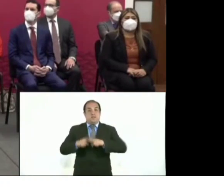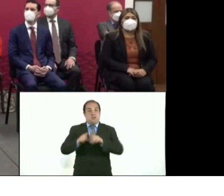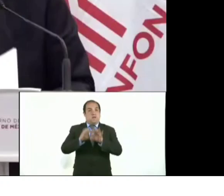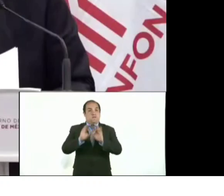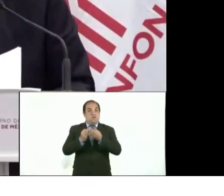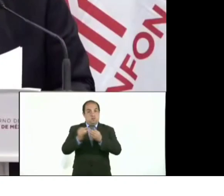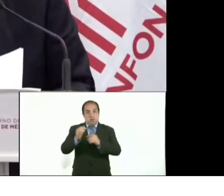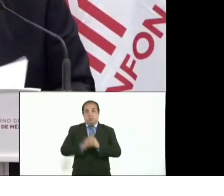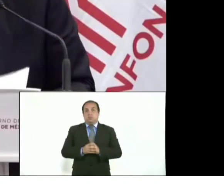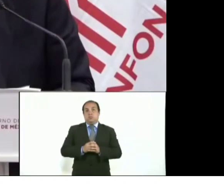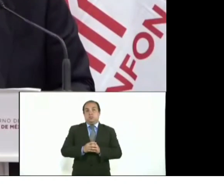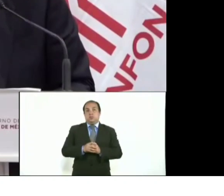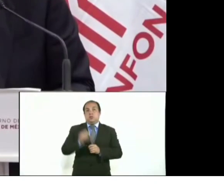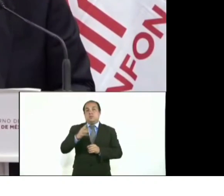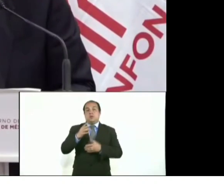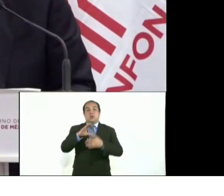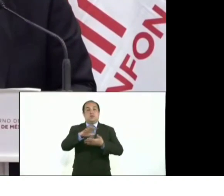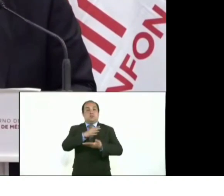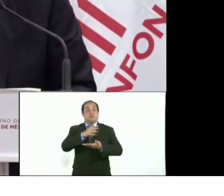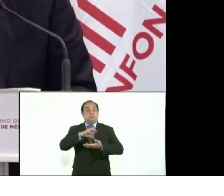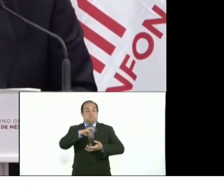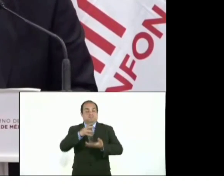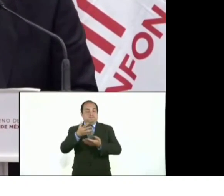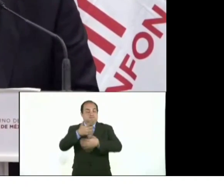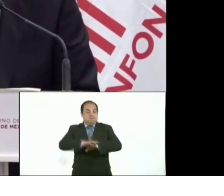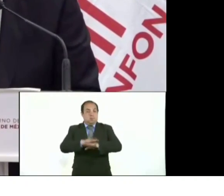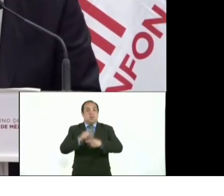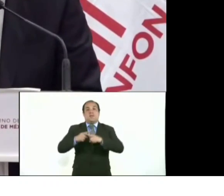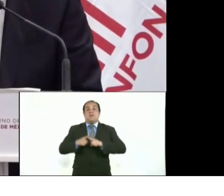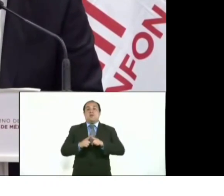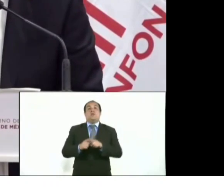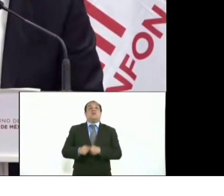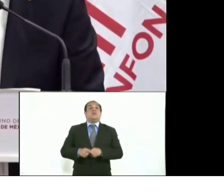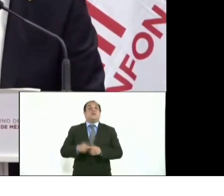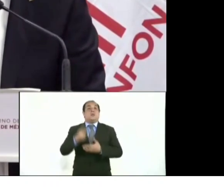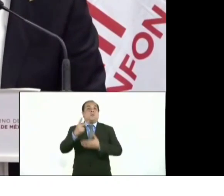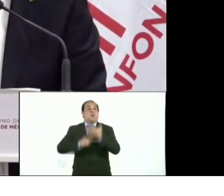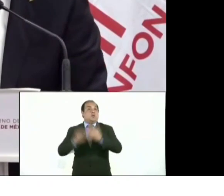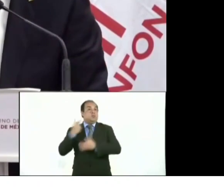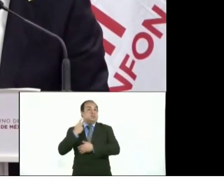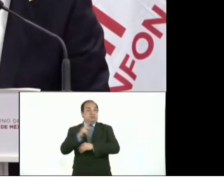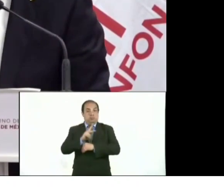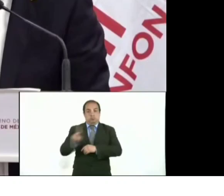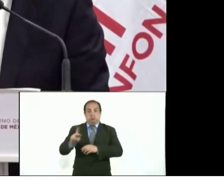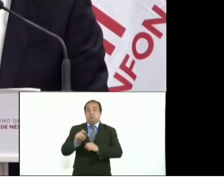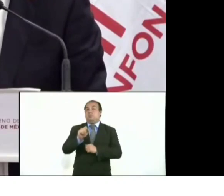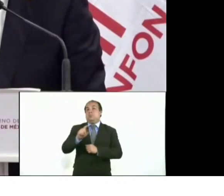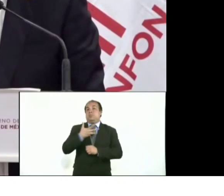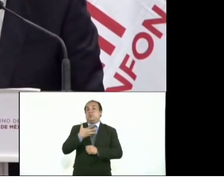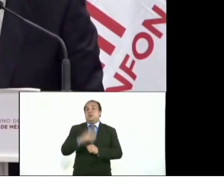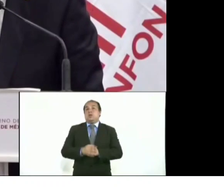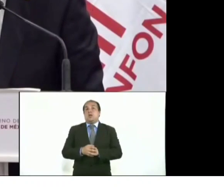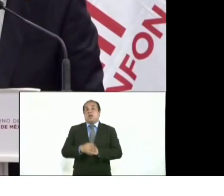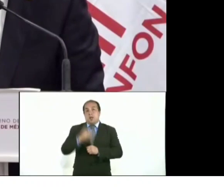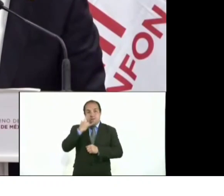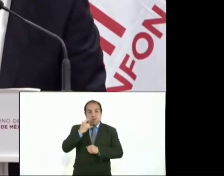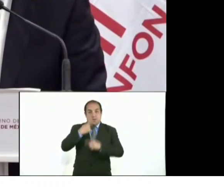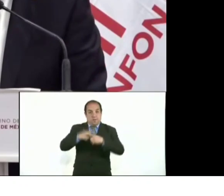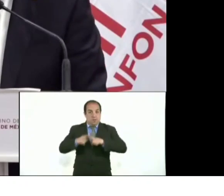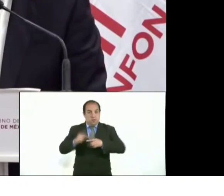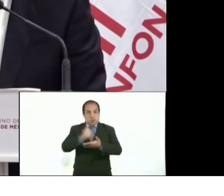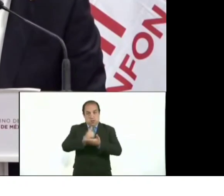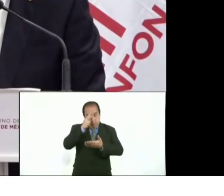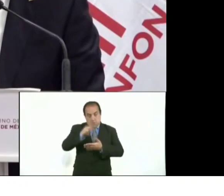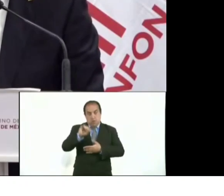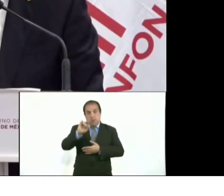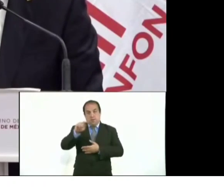distintas herramientas de política pública. Y en este sentido el Infonavit, con la Ciudad de México, un esfuerzo en distintos aspectos.